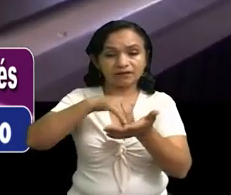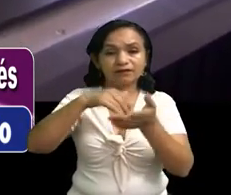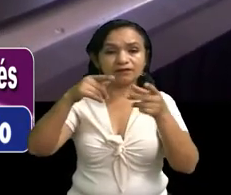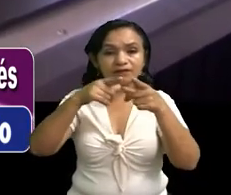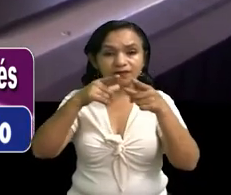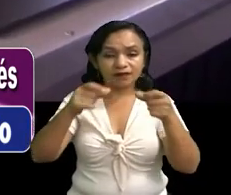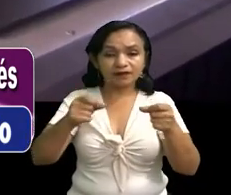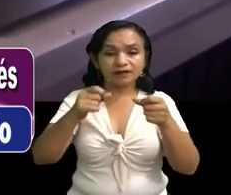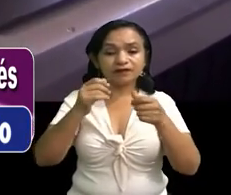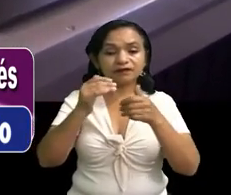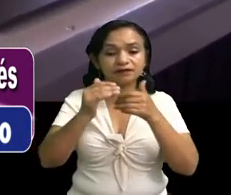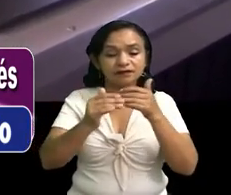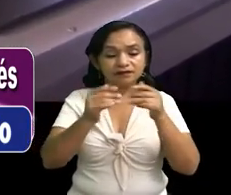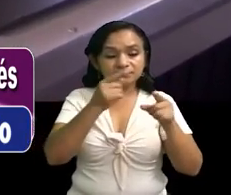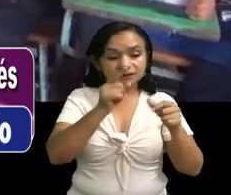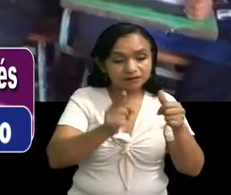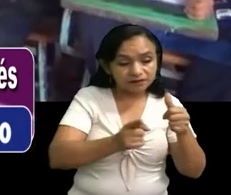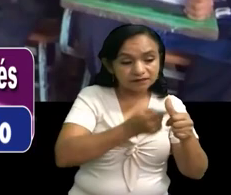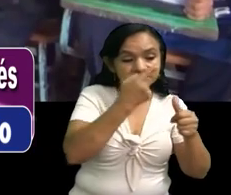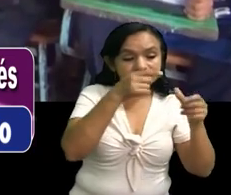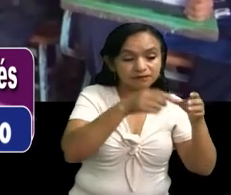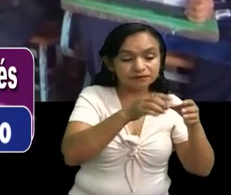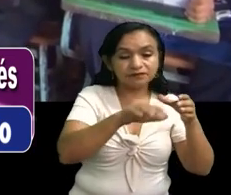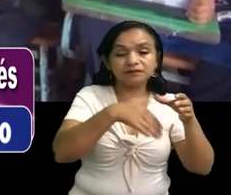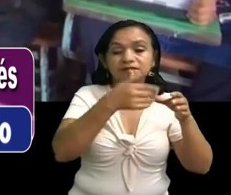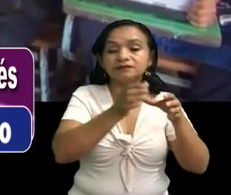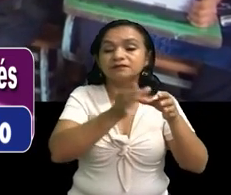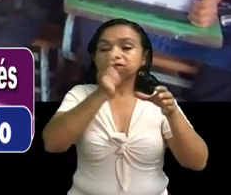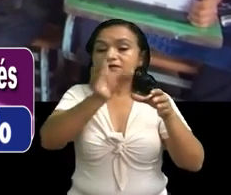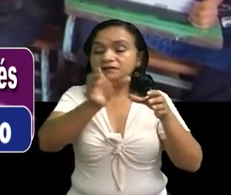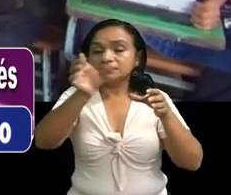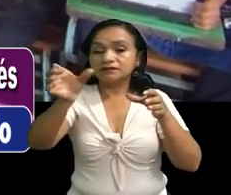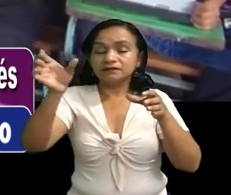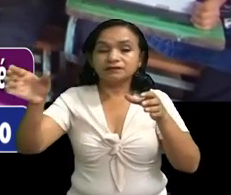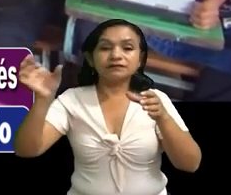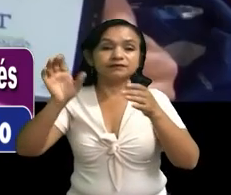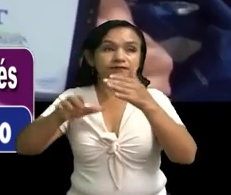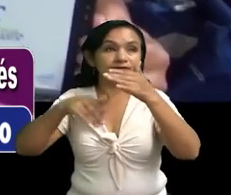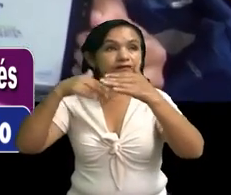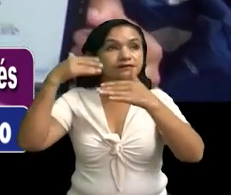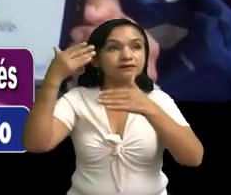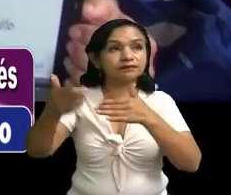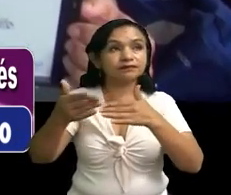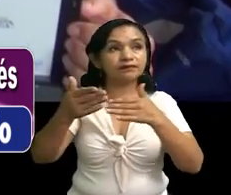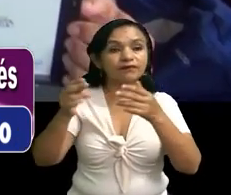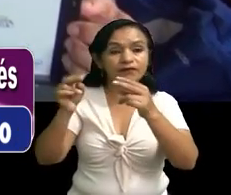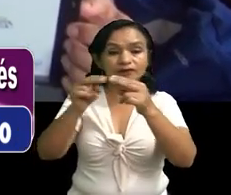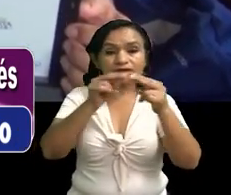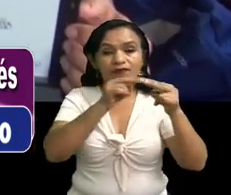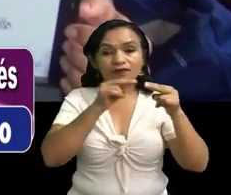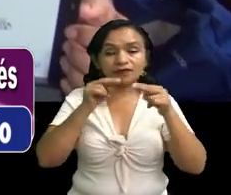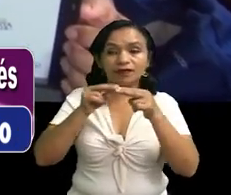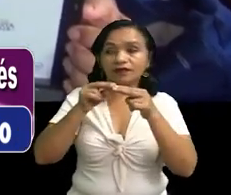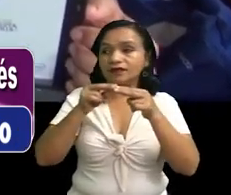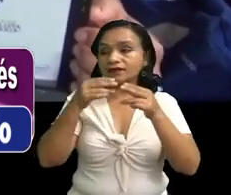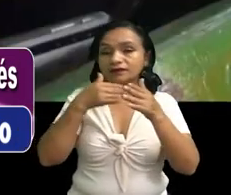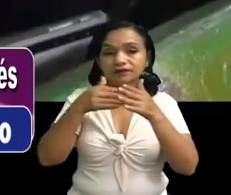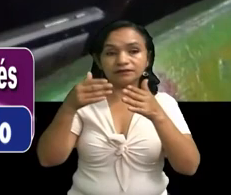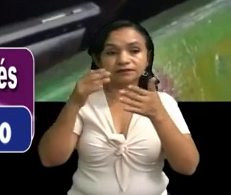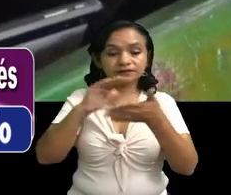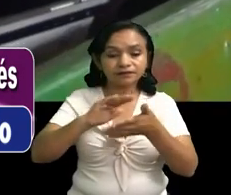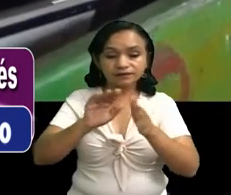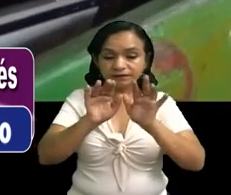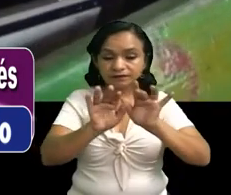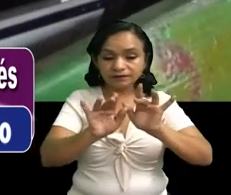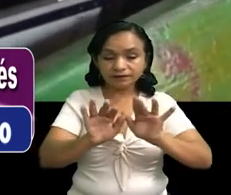En etapas, pero eso también son grandes retos para que podamos tener esa conectividad y esos accesos a alta